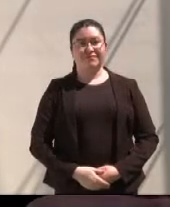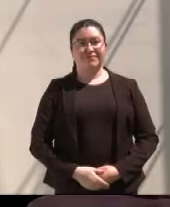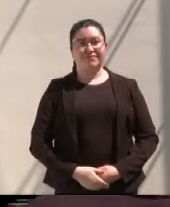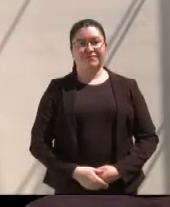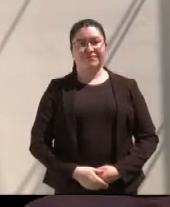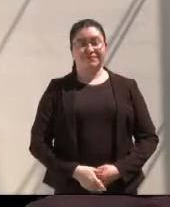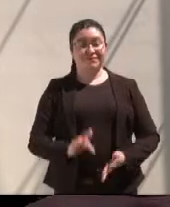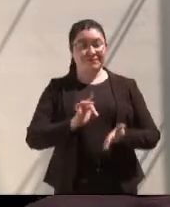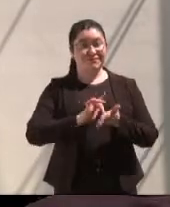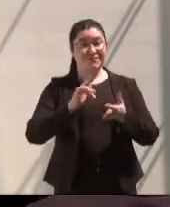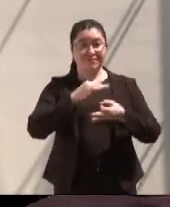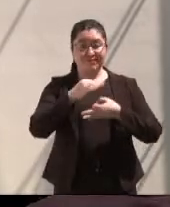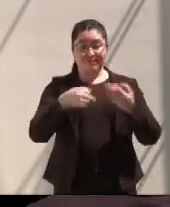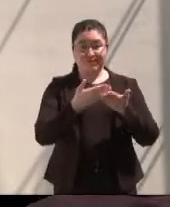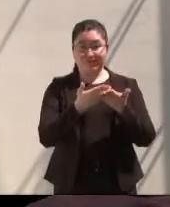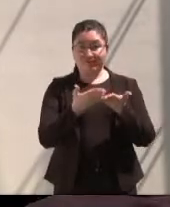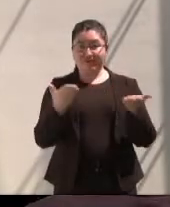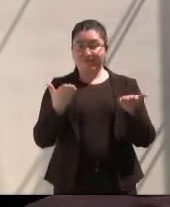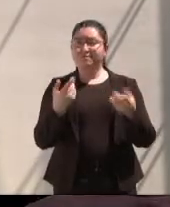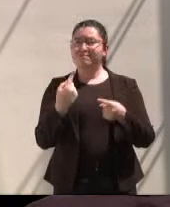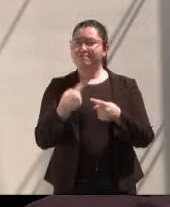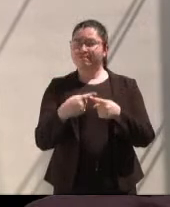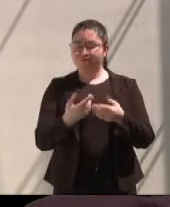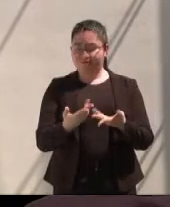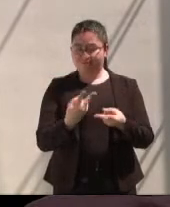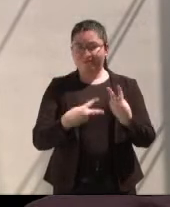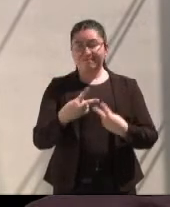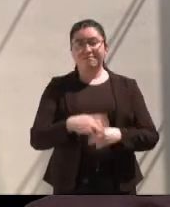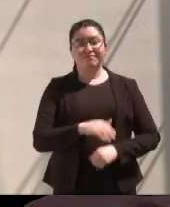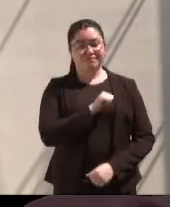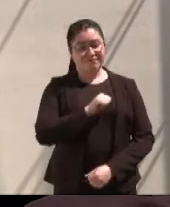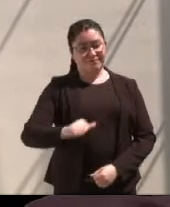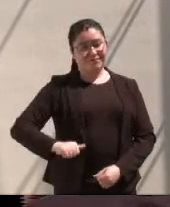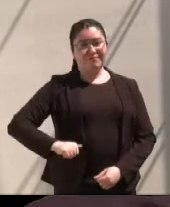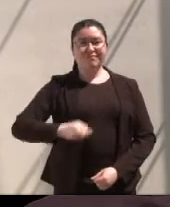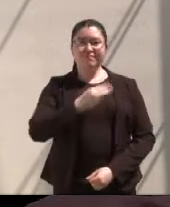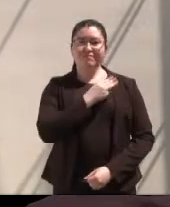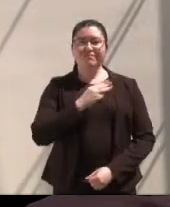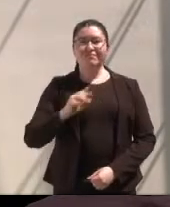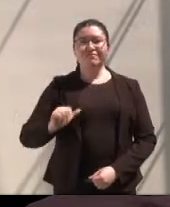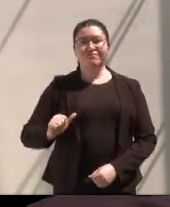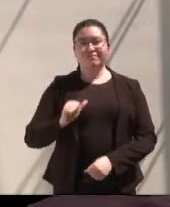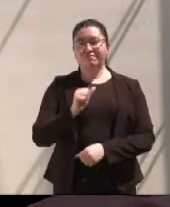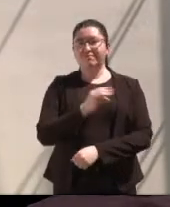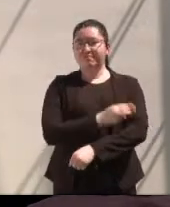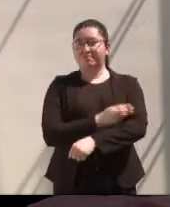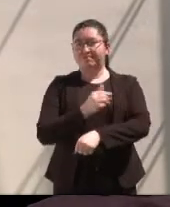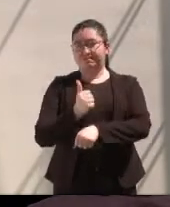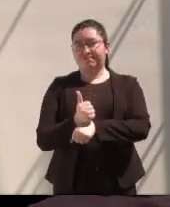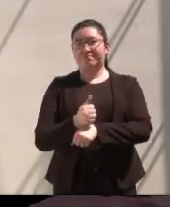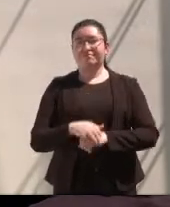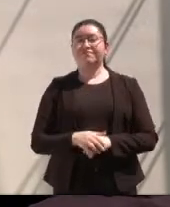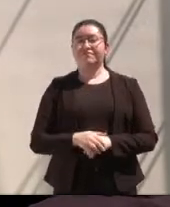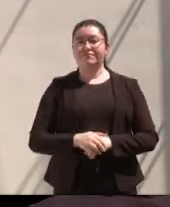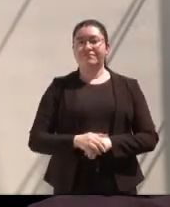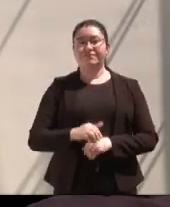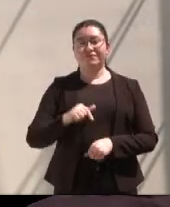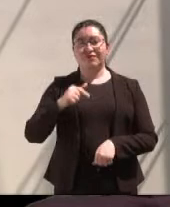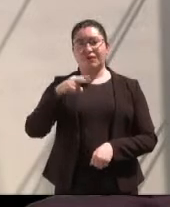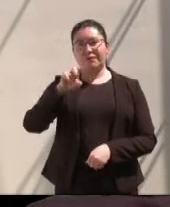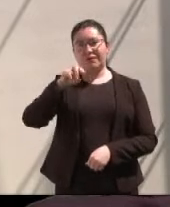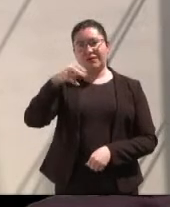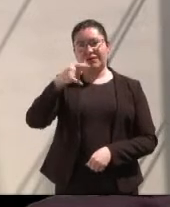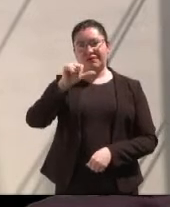Agradecemos la presencia de Alcaldesa en Milpalta, doctora Judith Vanegas Tapia. Alcaldesa en